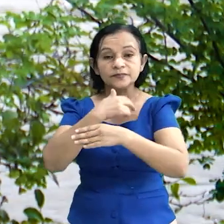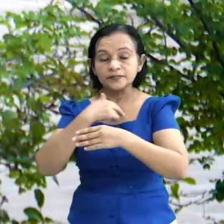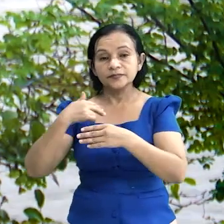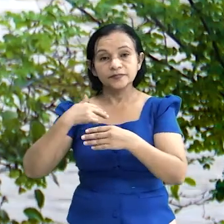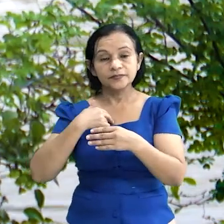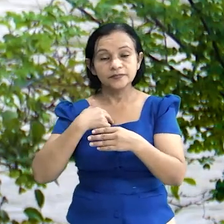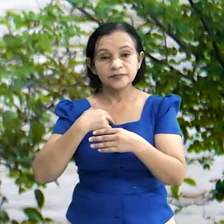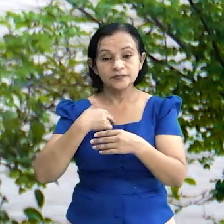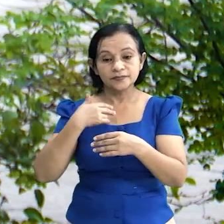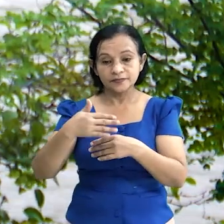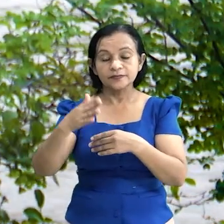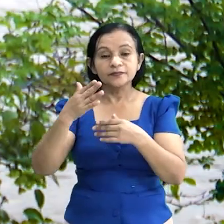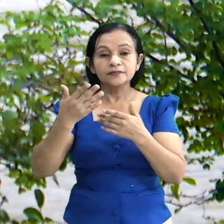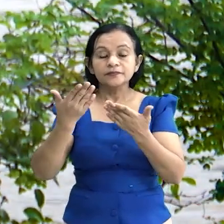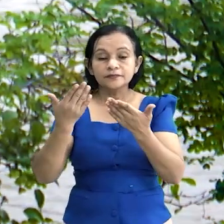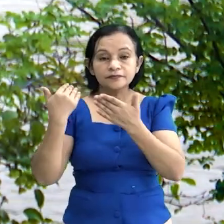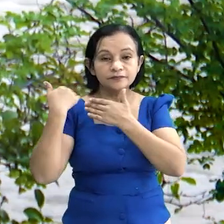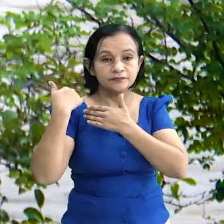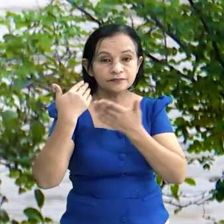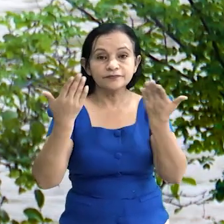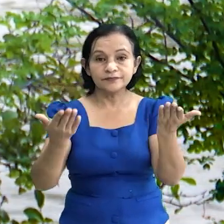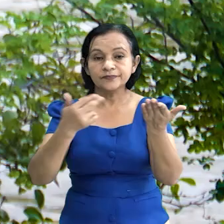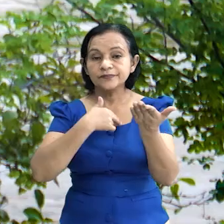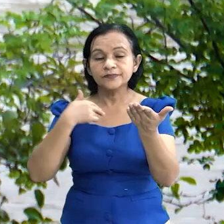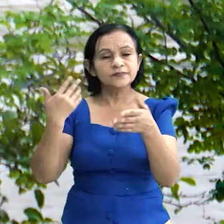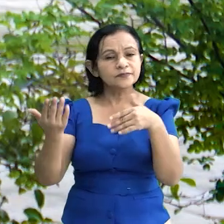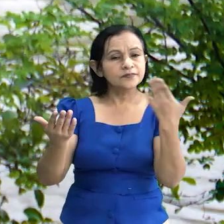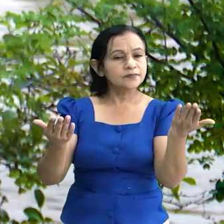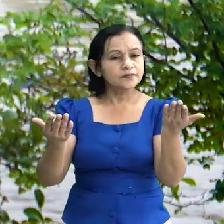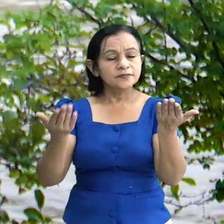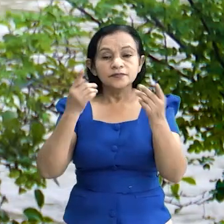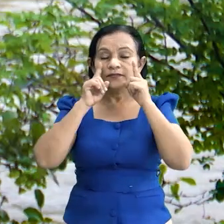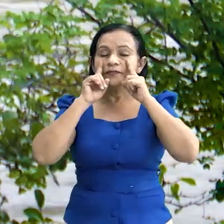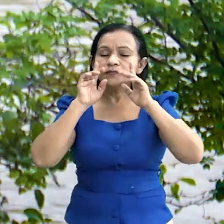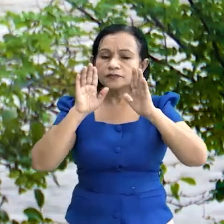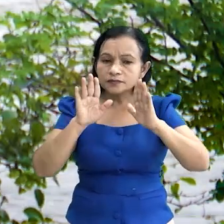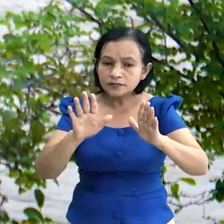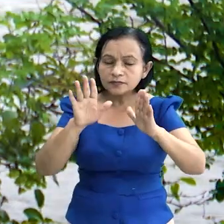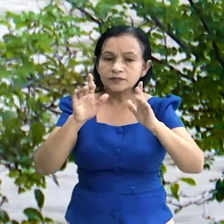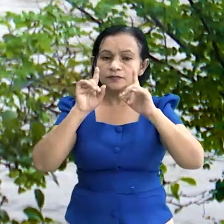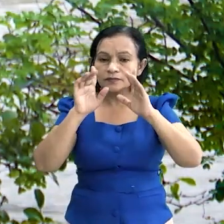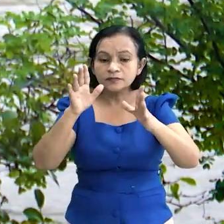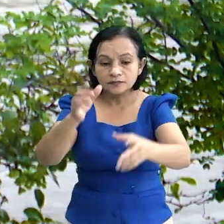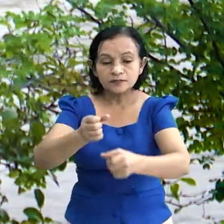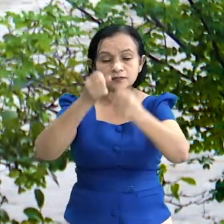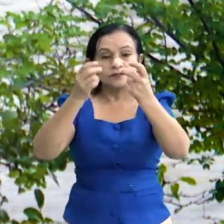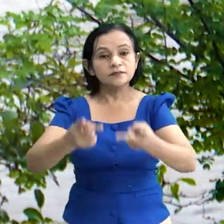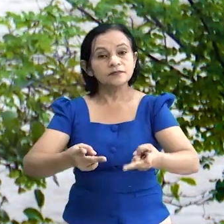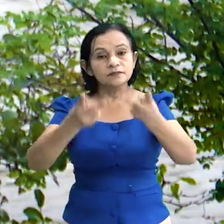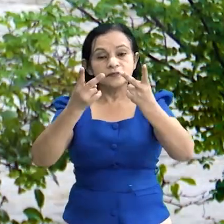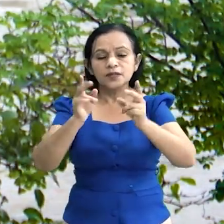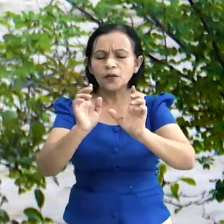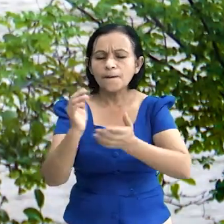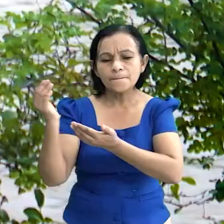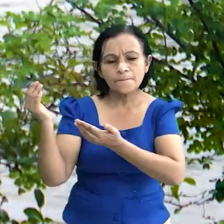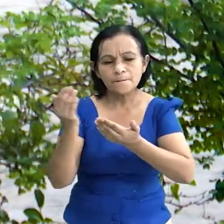realizar esta misión. ¿Qué es la misión? Es preservar la vida desde el más